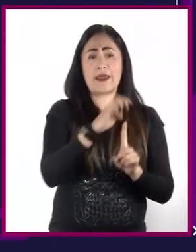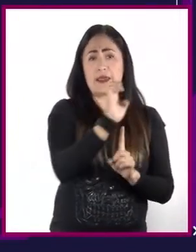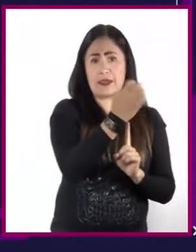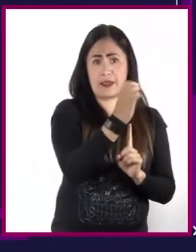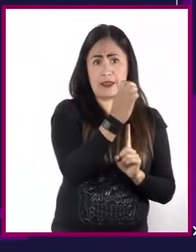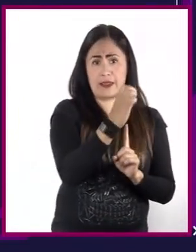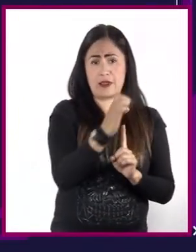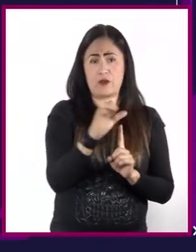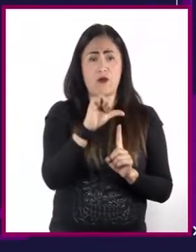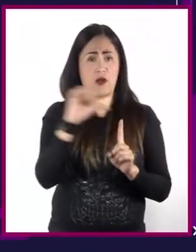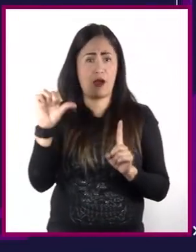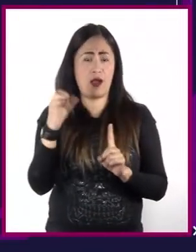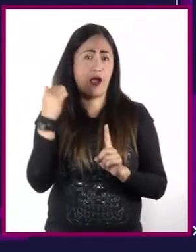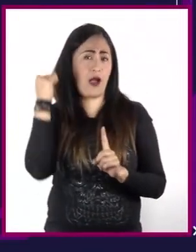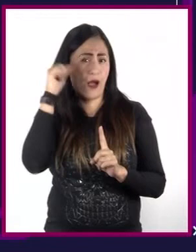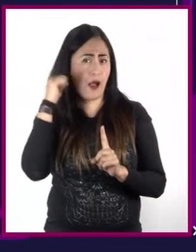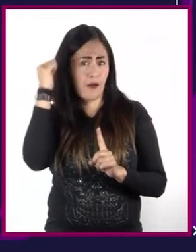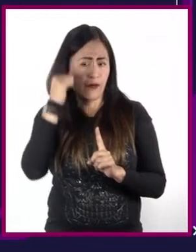enero y abril es de